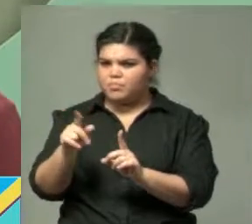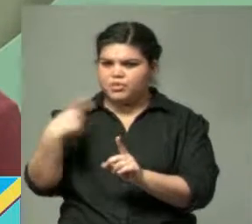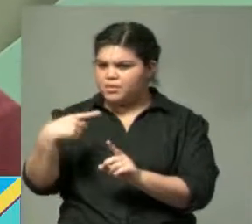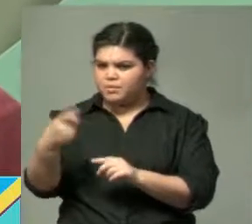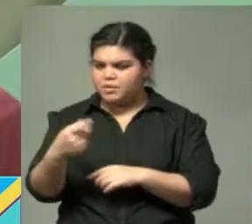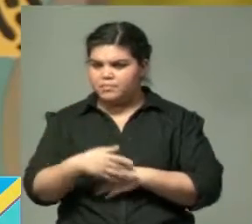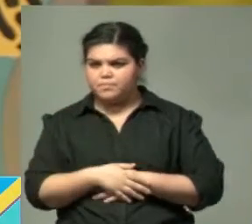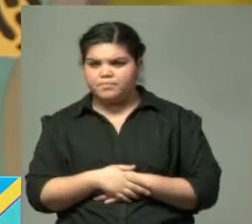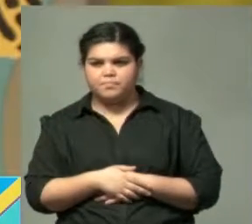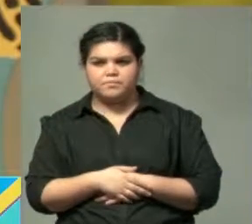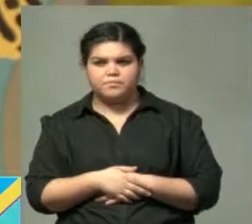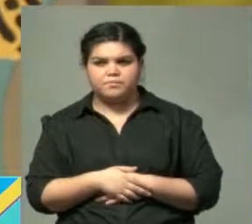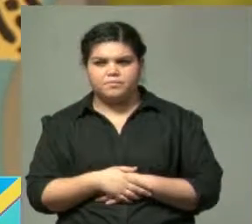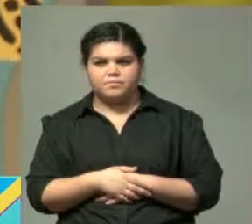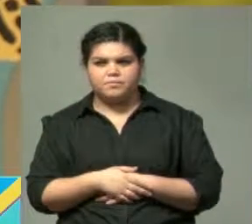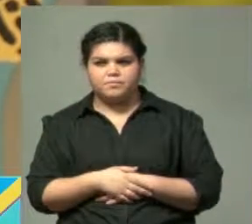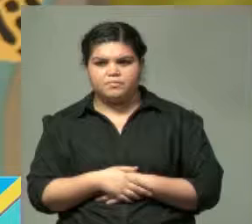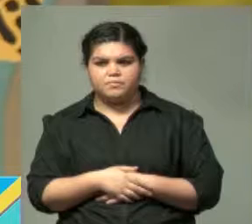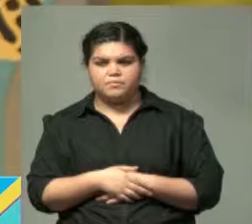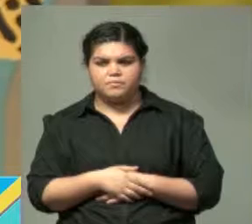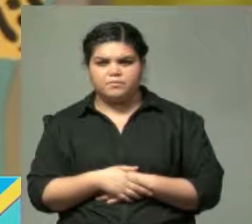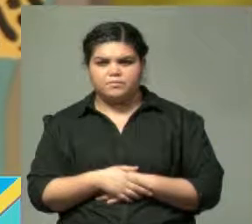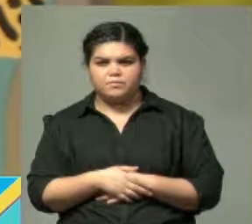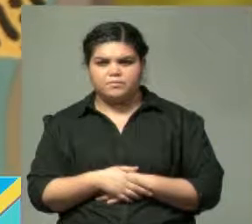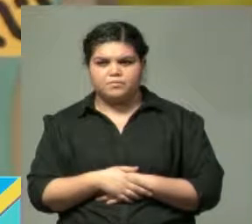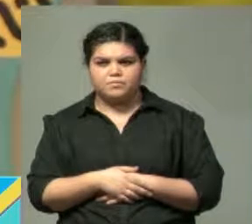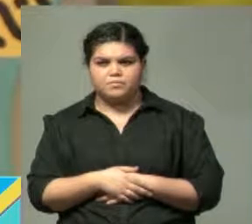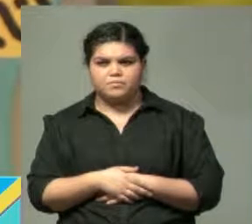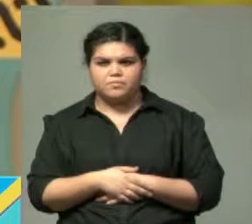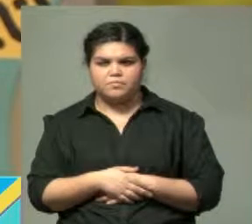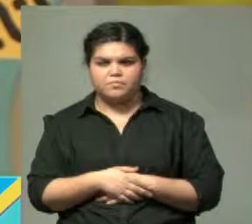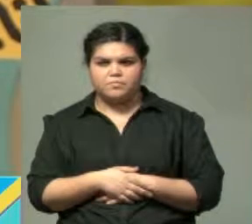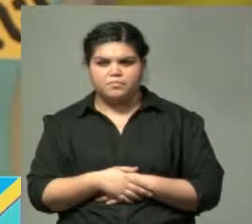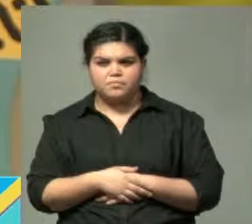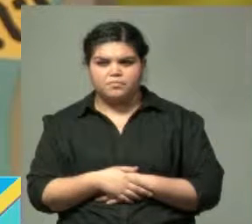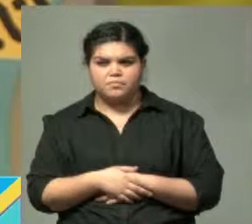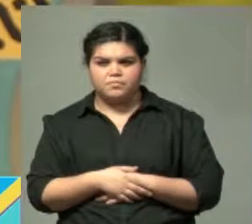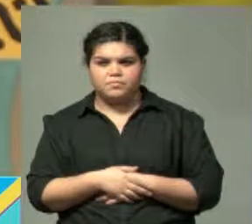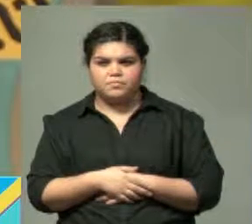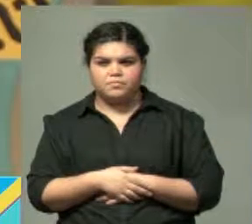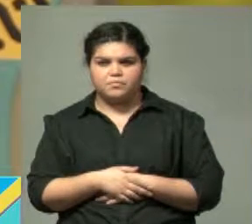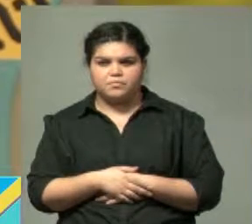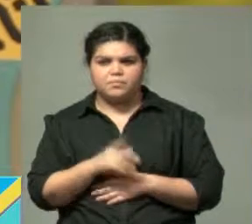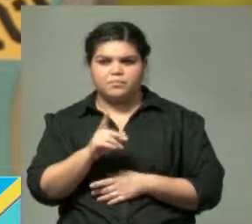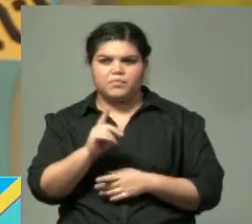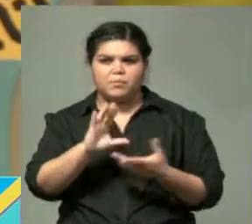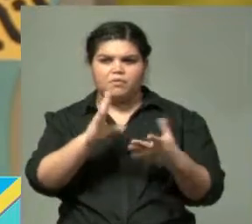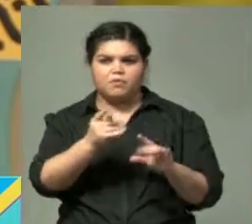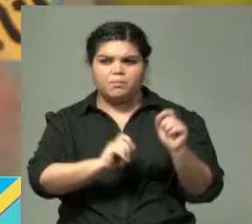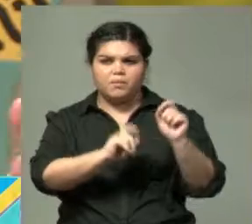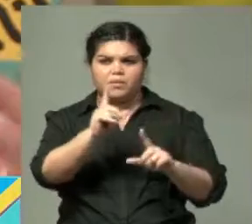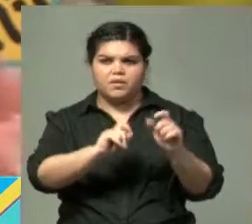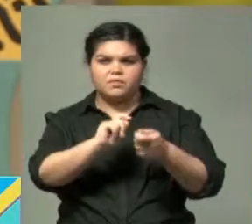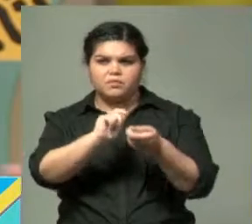Sí, esa es la gran defensa que tienen los institutos de medición, que dice, mire, es lo que llevamos, si cambiamos el método de medición, ¿cómo hacemos